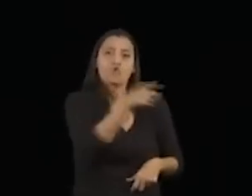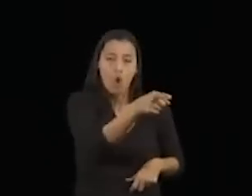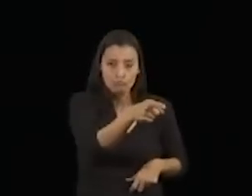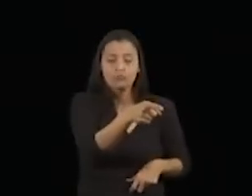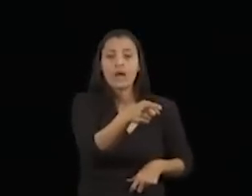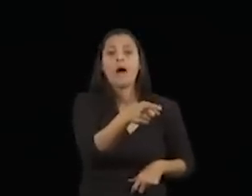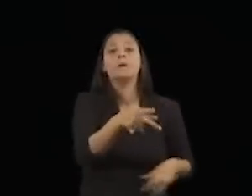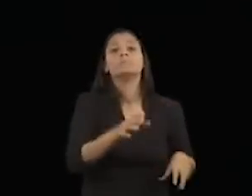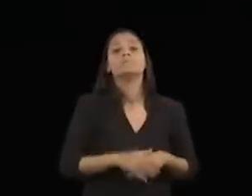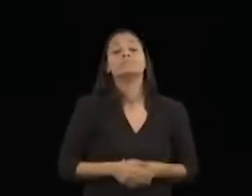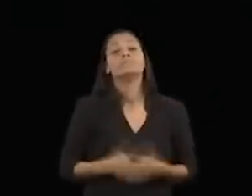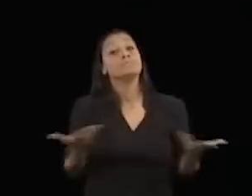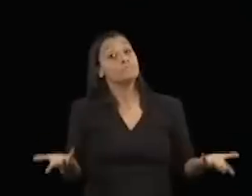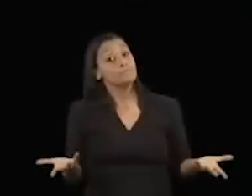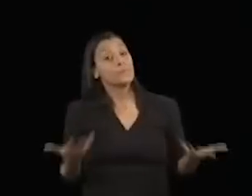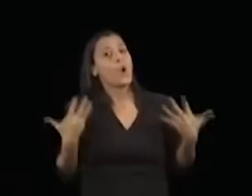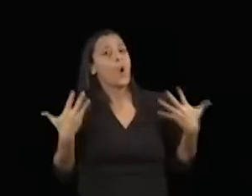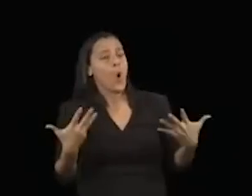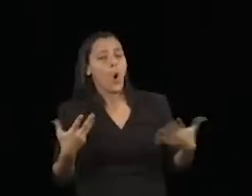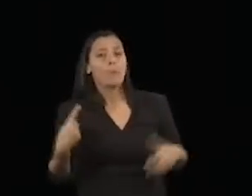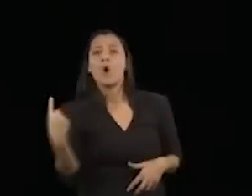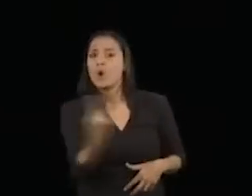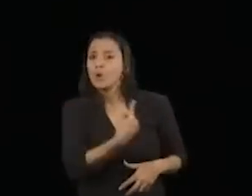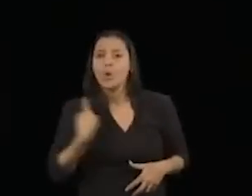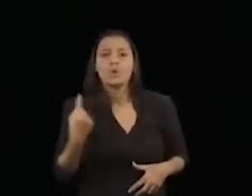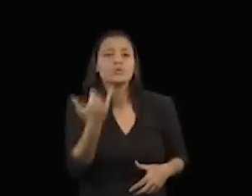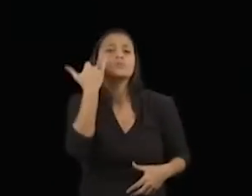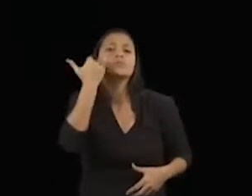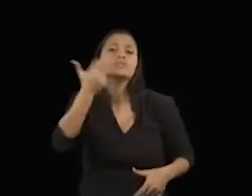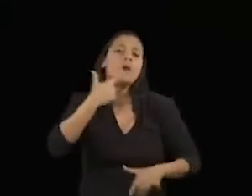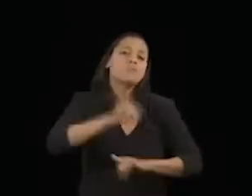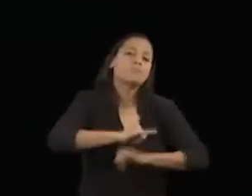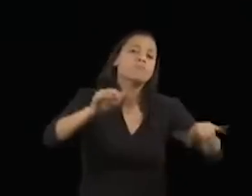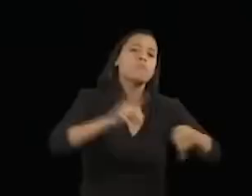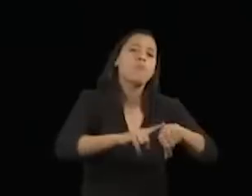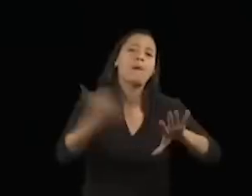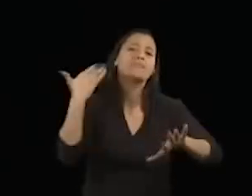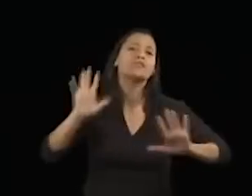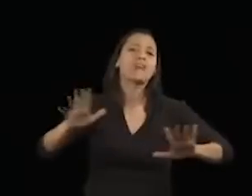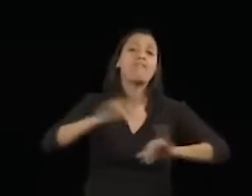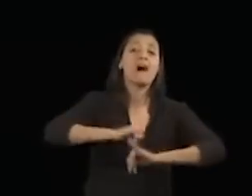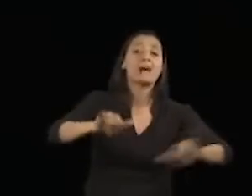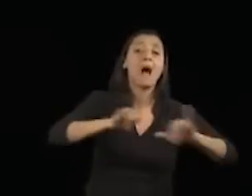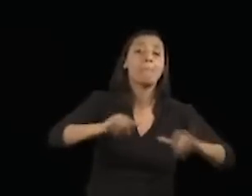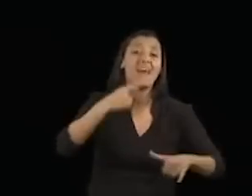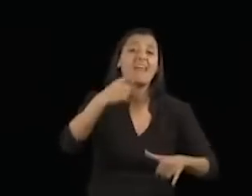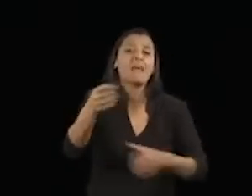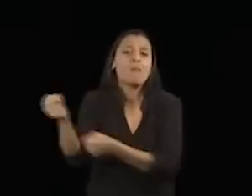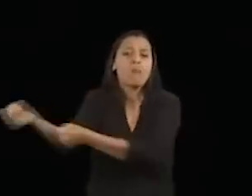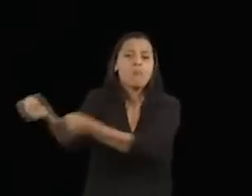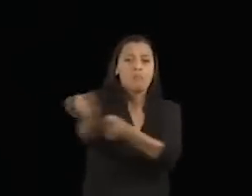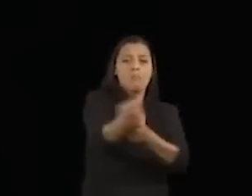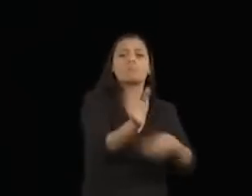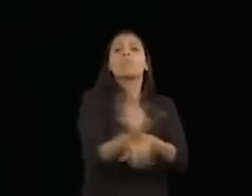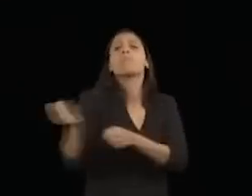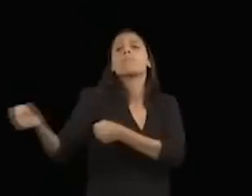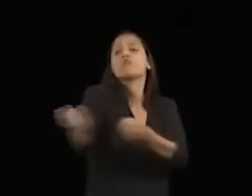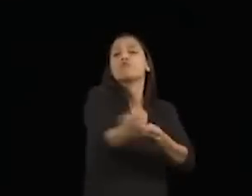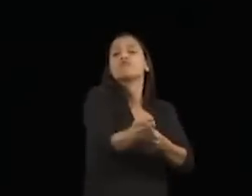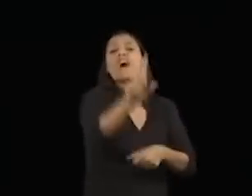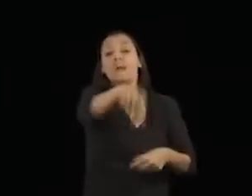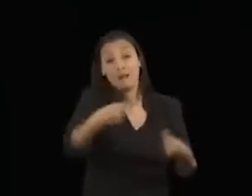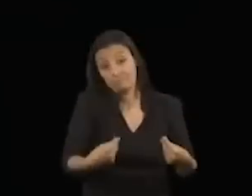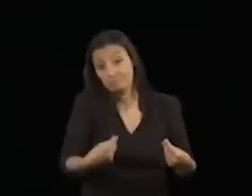Obviamente, digamos, de hecho nosotros lo habíamos dicho en la propia campaña, hablábamos de motosierra. Y vaya que